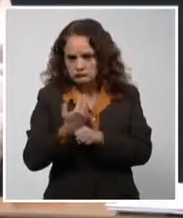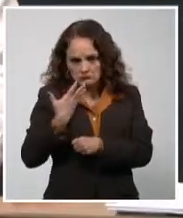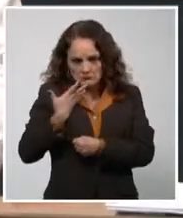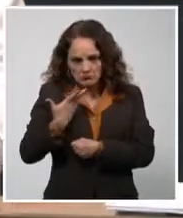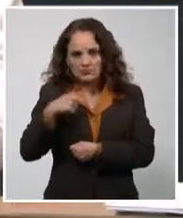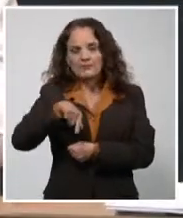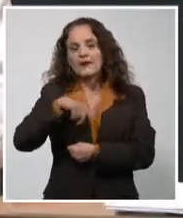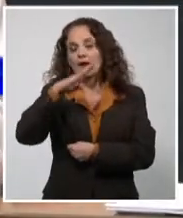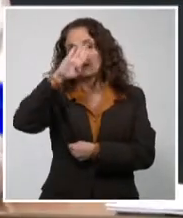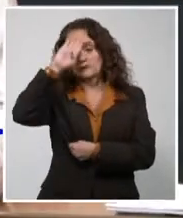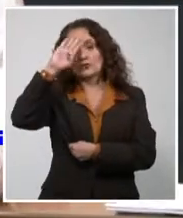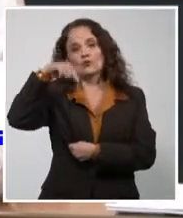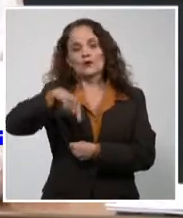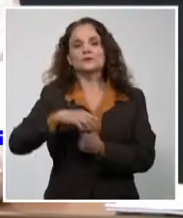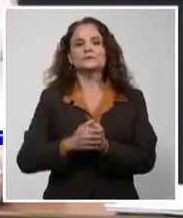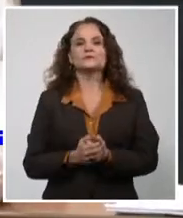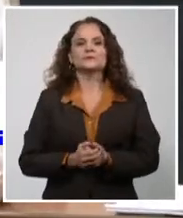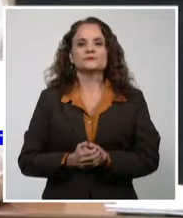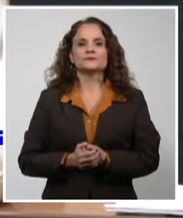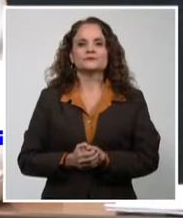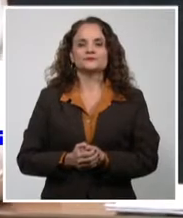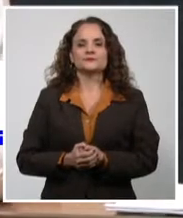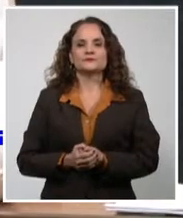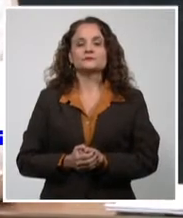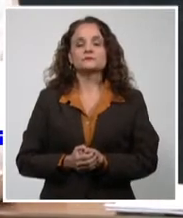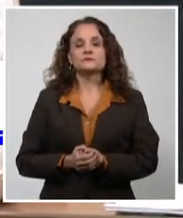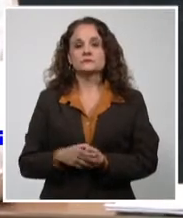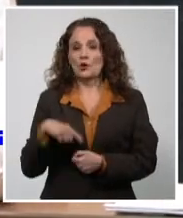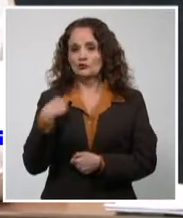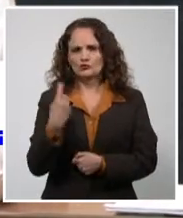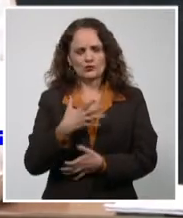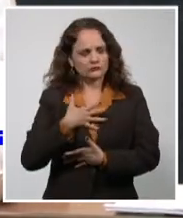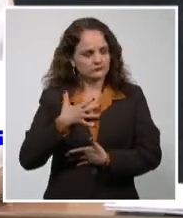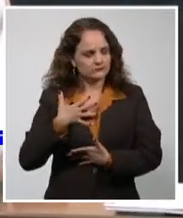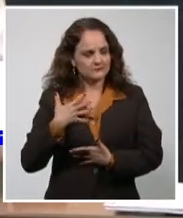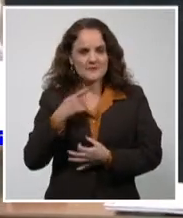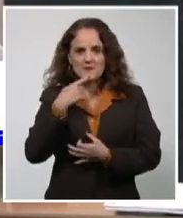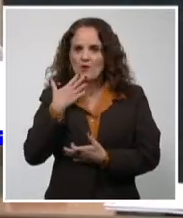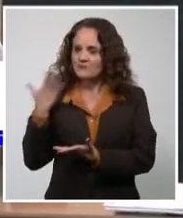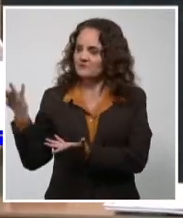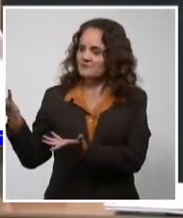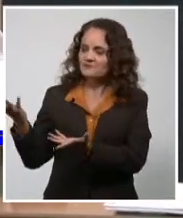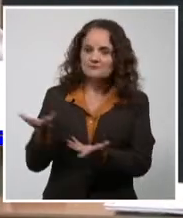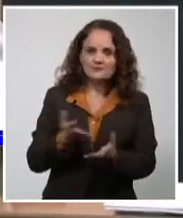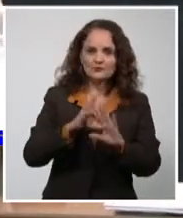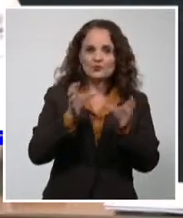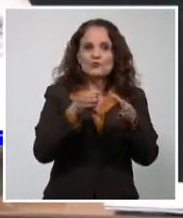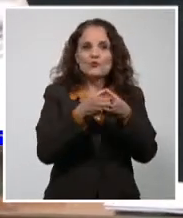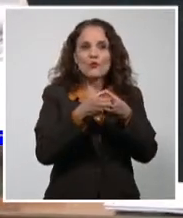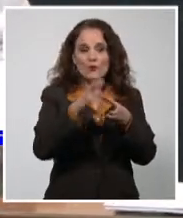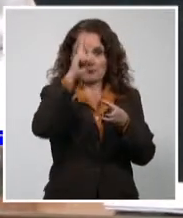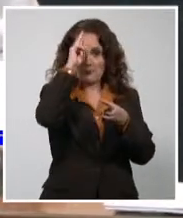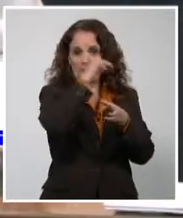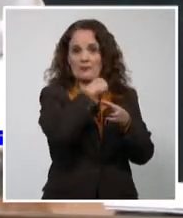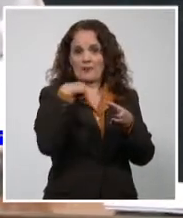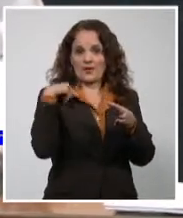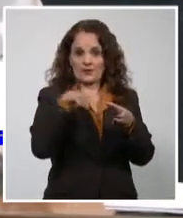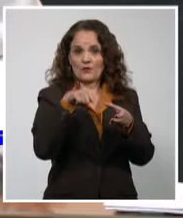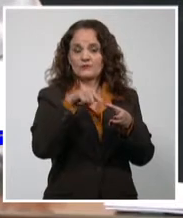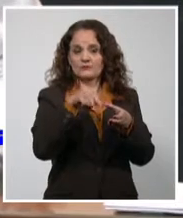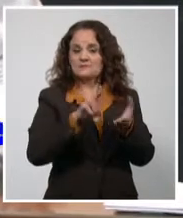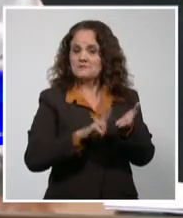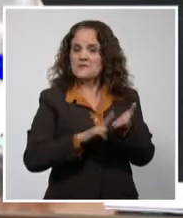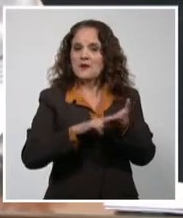Con enorme satisfacción recibimos a la brigada del contingente Henry Riff, que laboró en Kenia